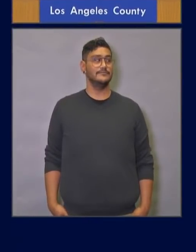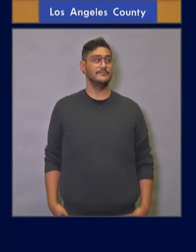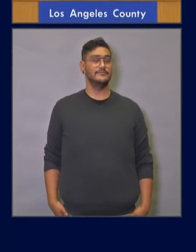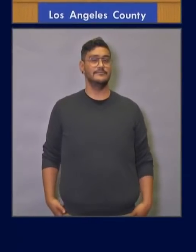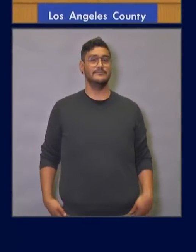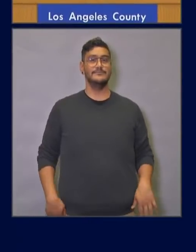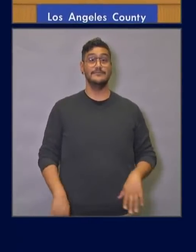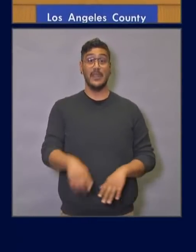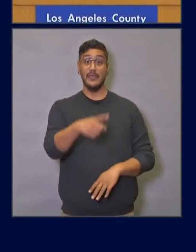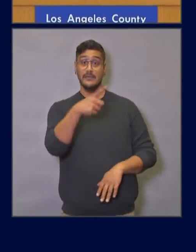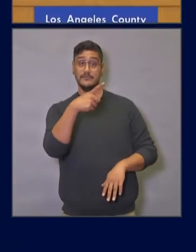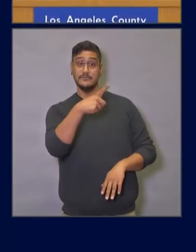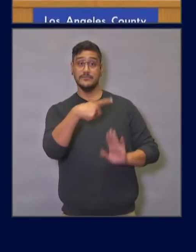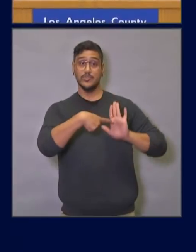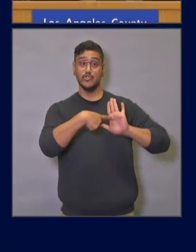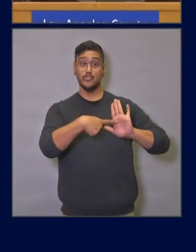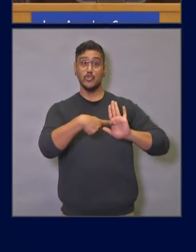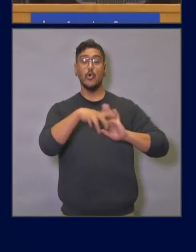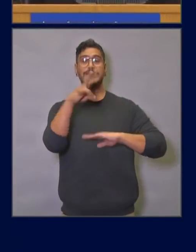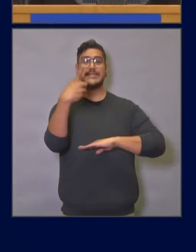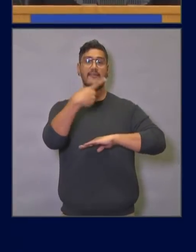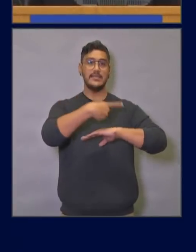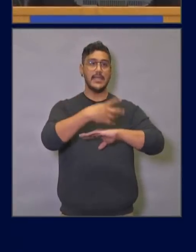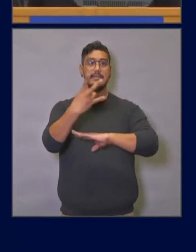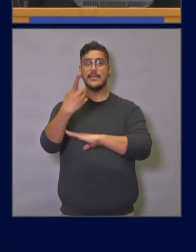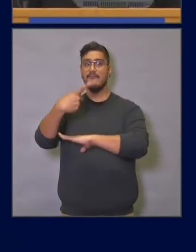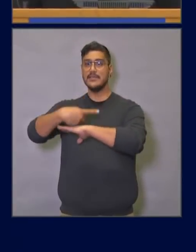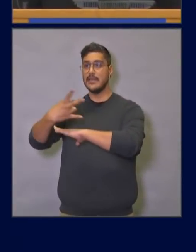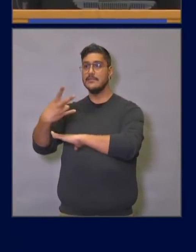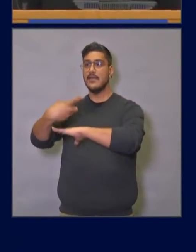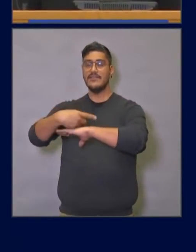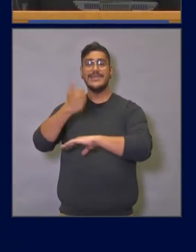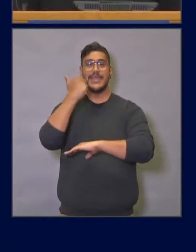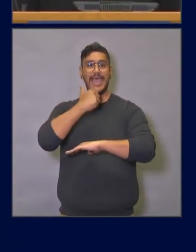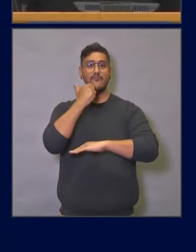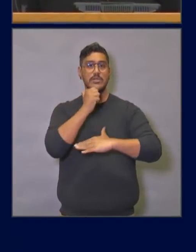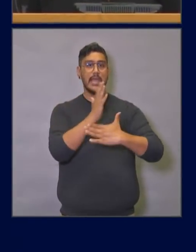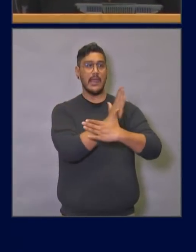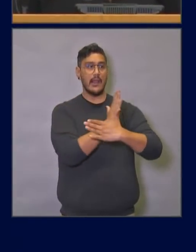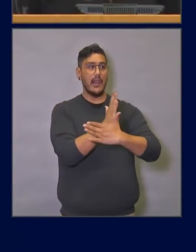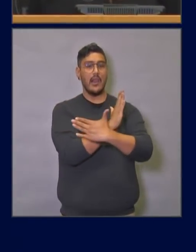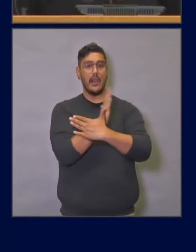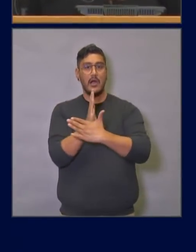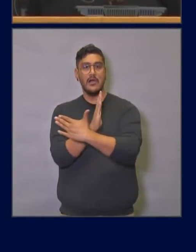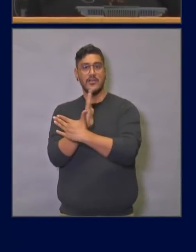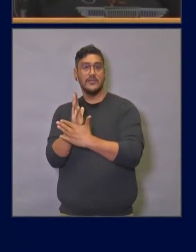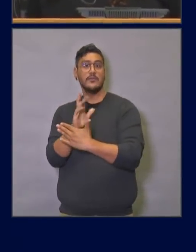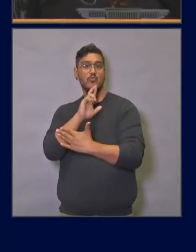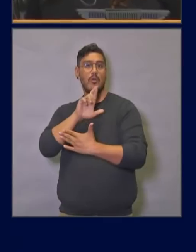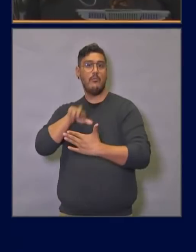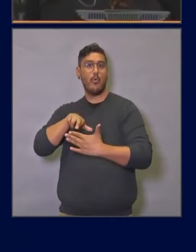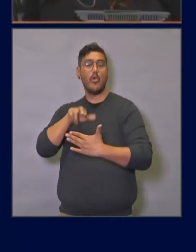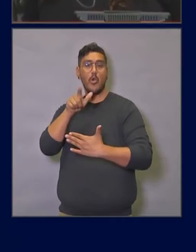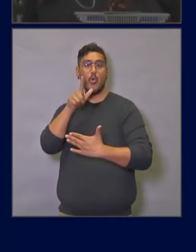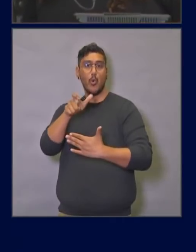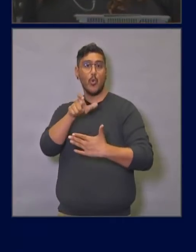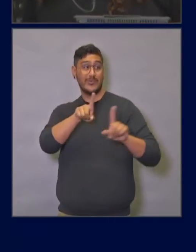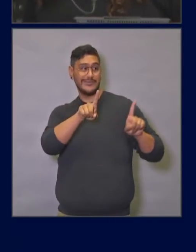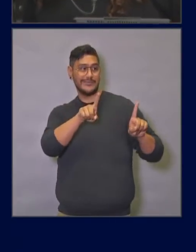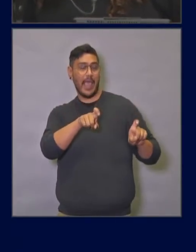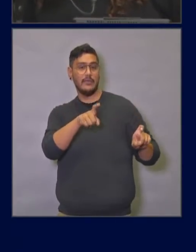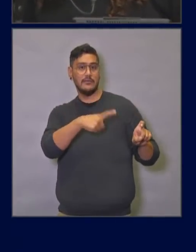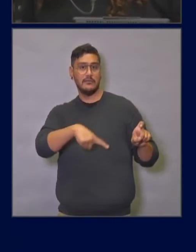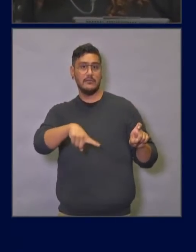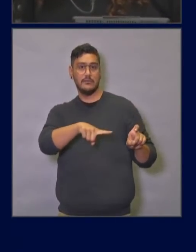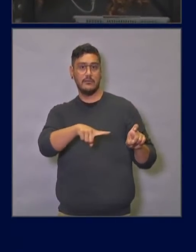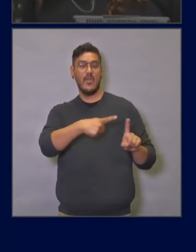Este gráfico muestra el promedio de 7 días del número diario reportado de personas que fueron evaluadas con una prueba de diagnóstico